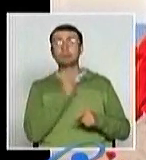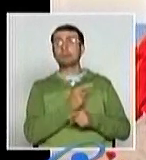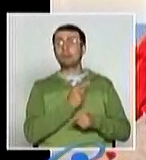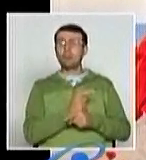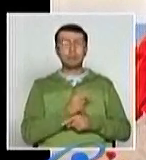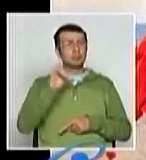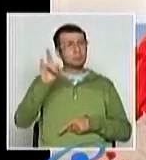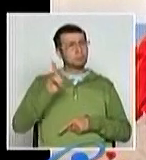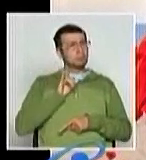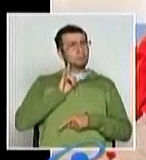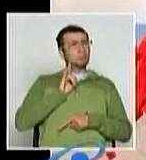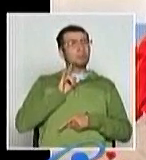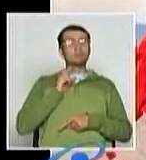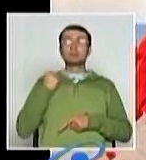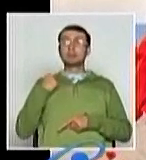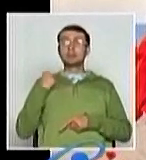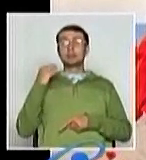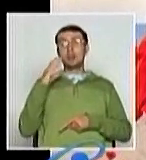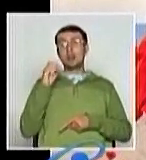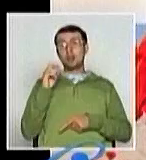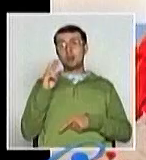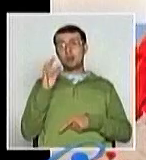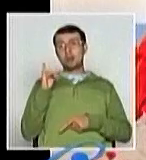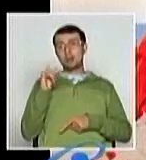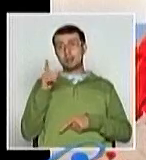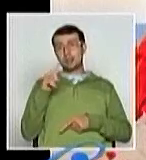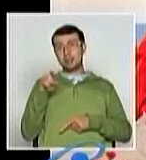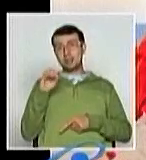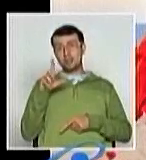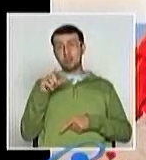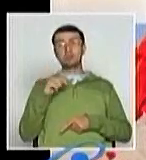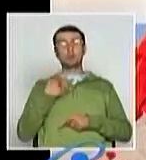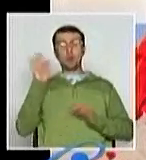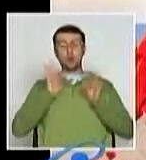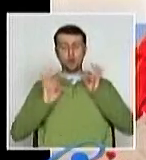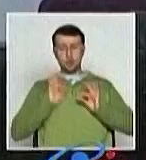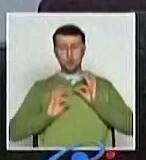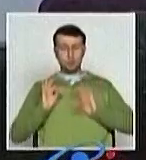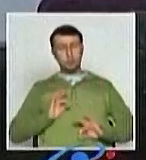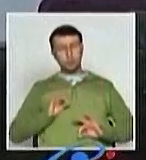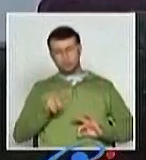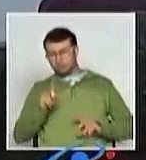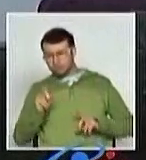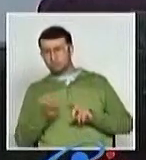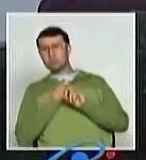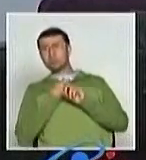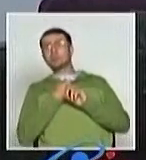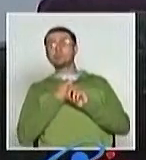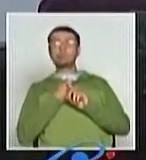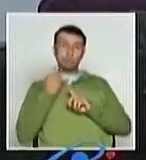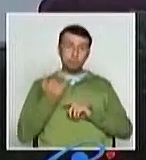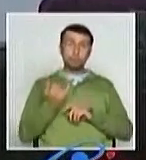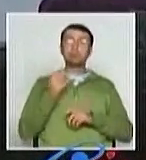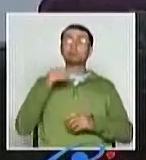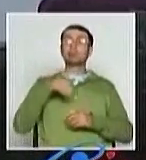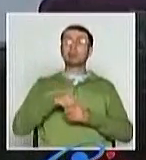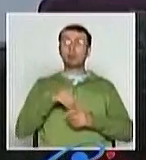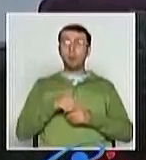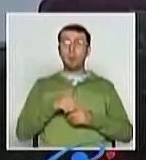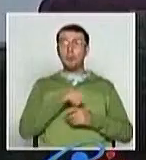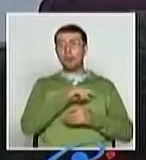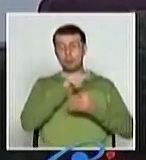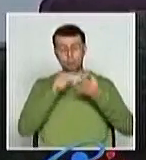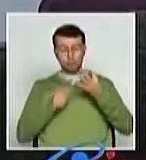genera el estrés llamada cortisol el cortisol es una hormona que se ha descubierto que son hace parte de las tres del